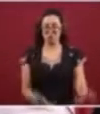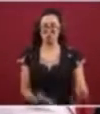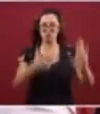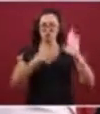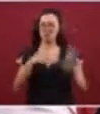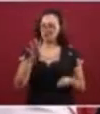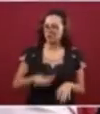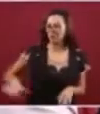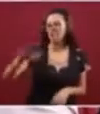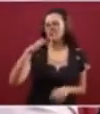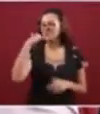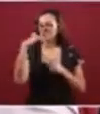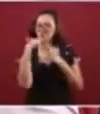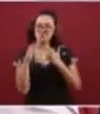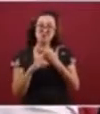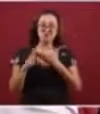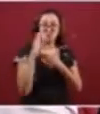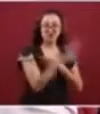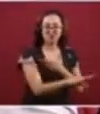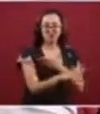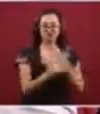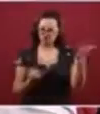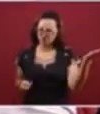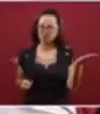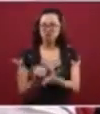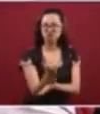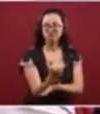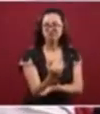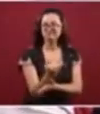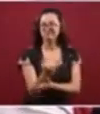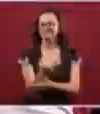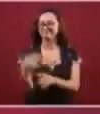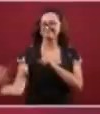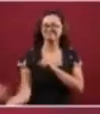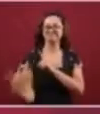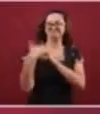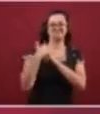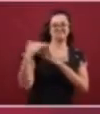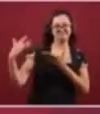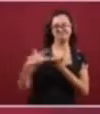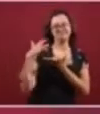social, como es el combate a la corrupción, no es popular.